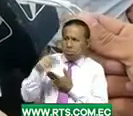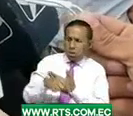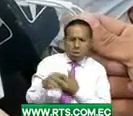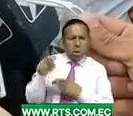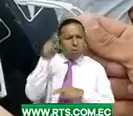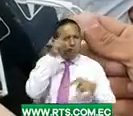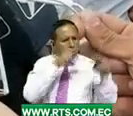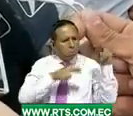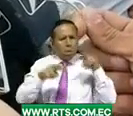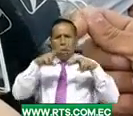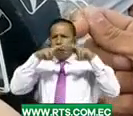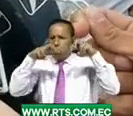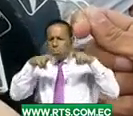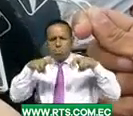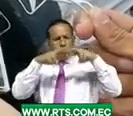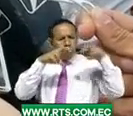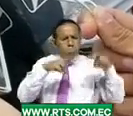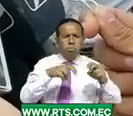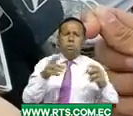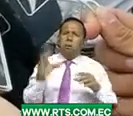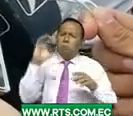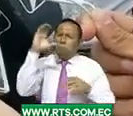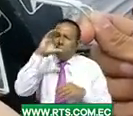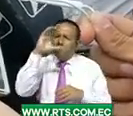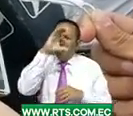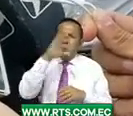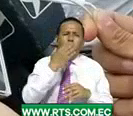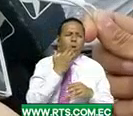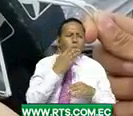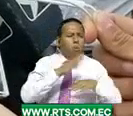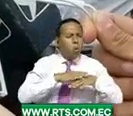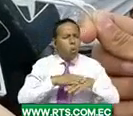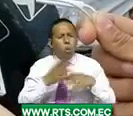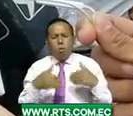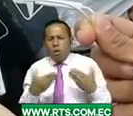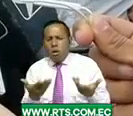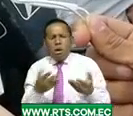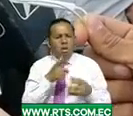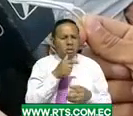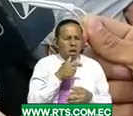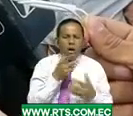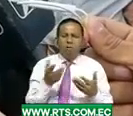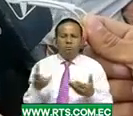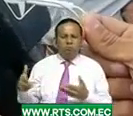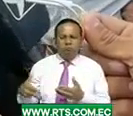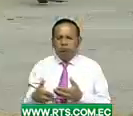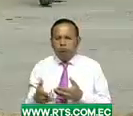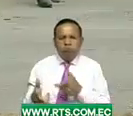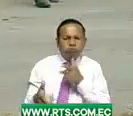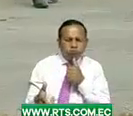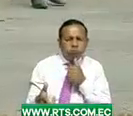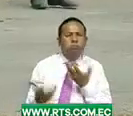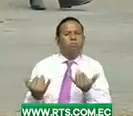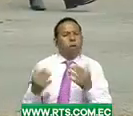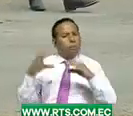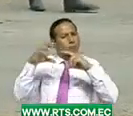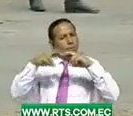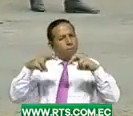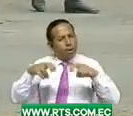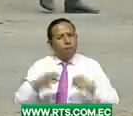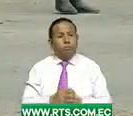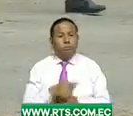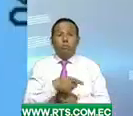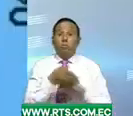campo respecto a buscar indicios y tratar de ubicar a las personas que intervinieron en este hecho. El fallecido,